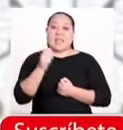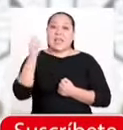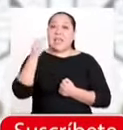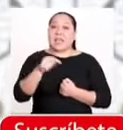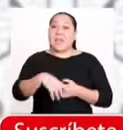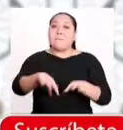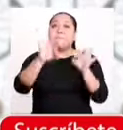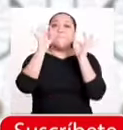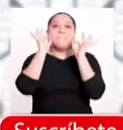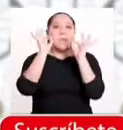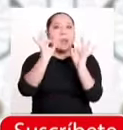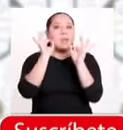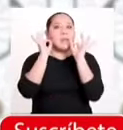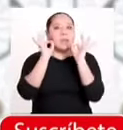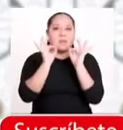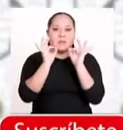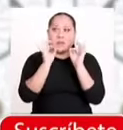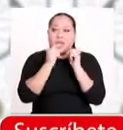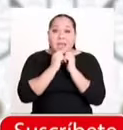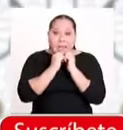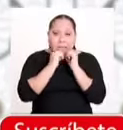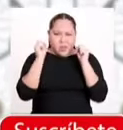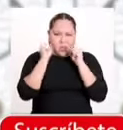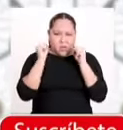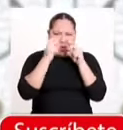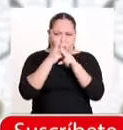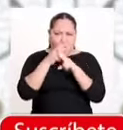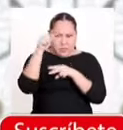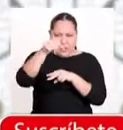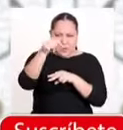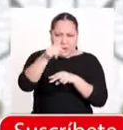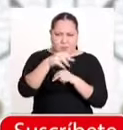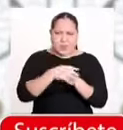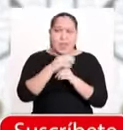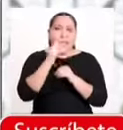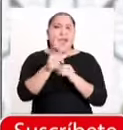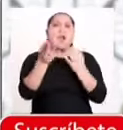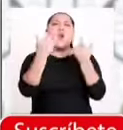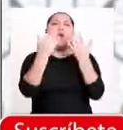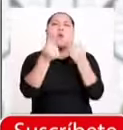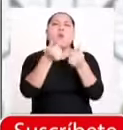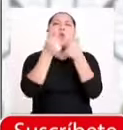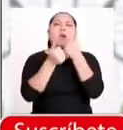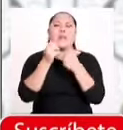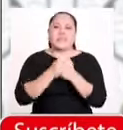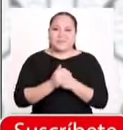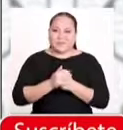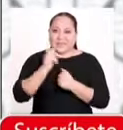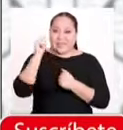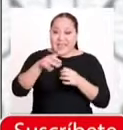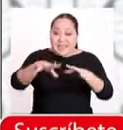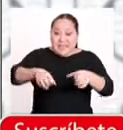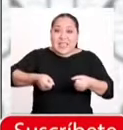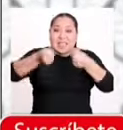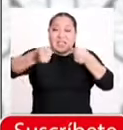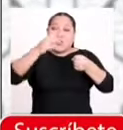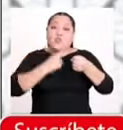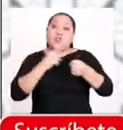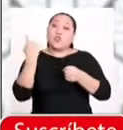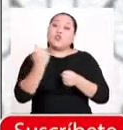peligrosos. Hay que tener cuidado con estos. A ver, ¿cuáles son? En este tacho rojo